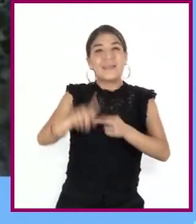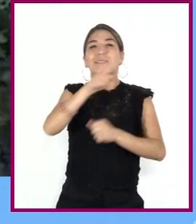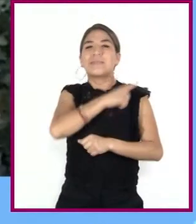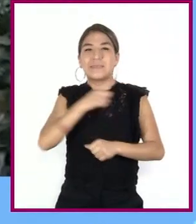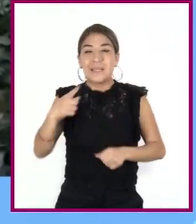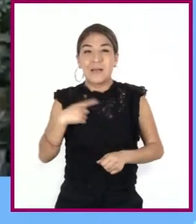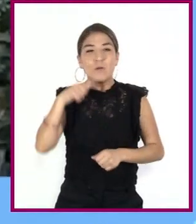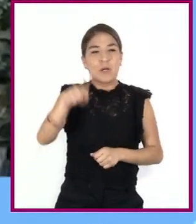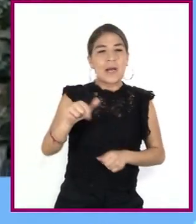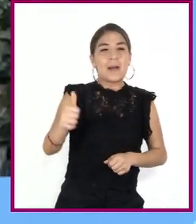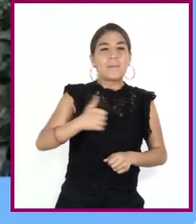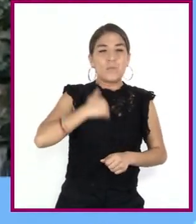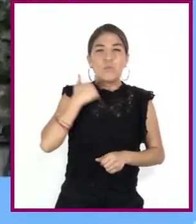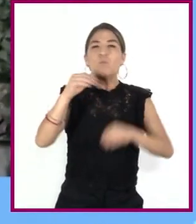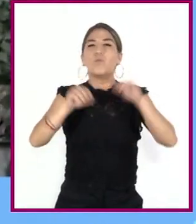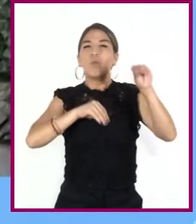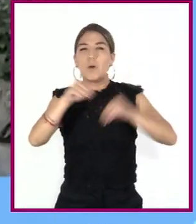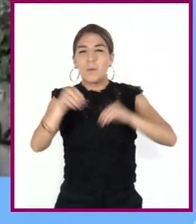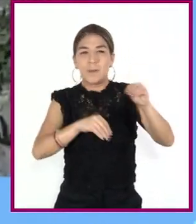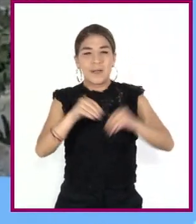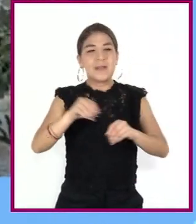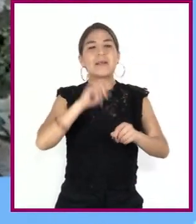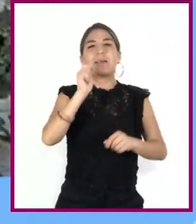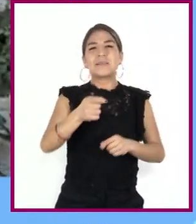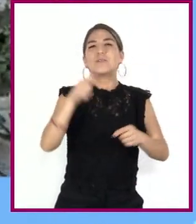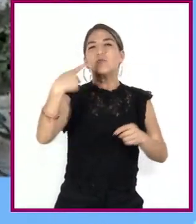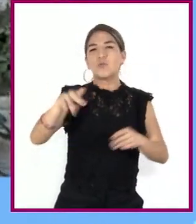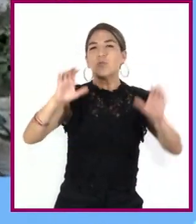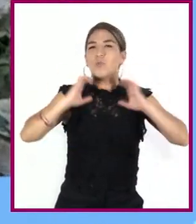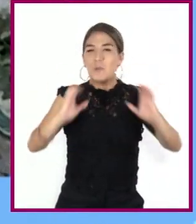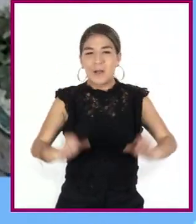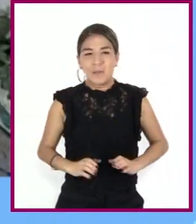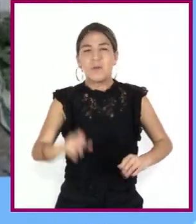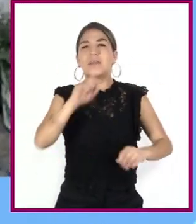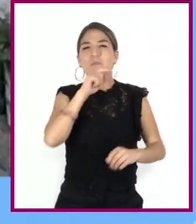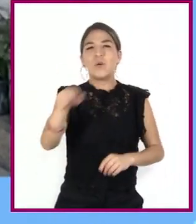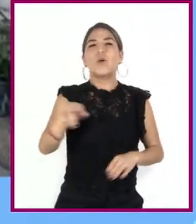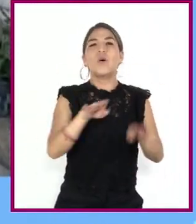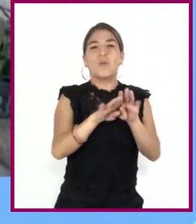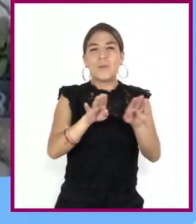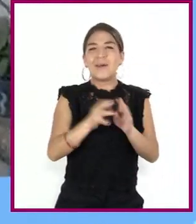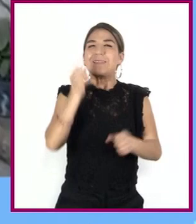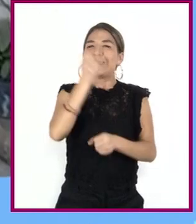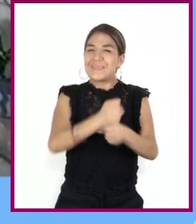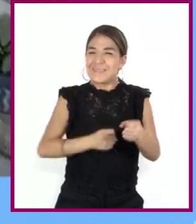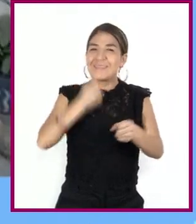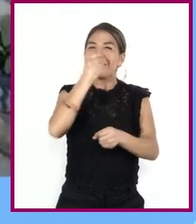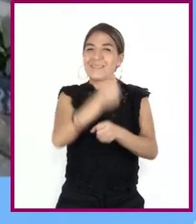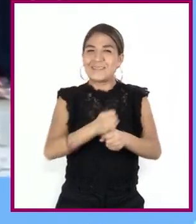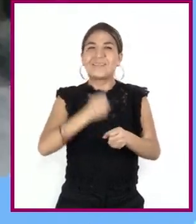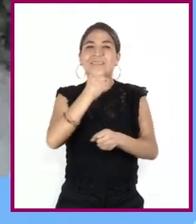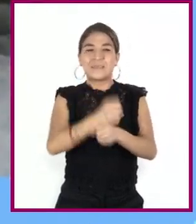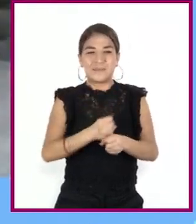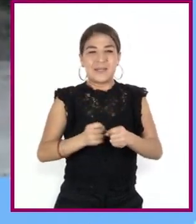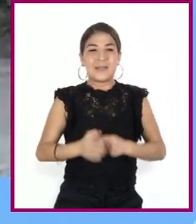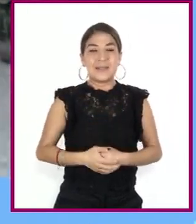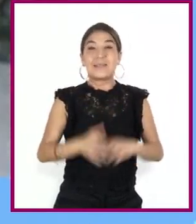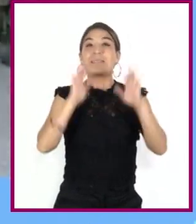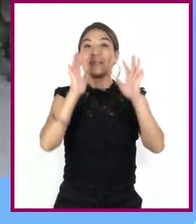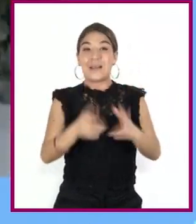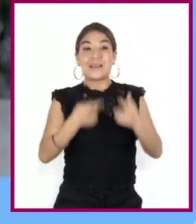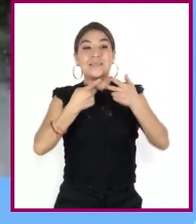que aprovechar los movimientos naturales de Mari y dejar que los ponga en práctica.